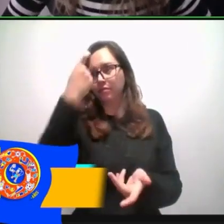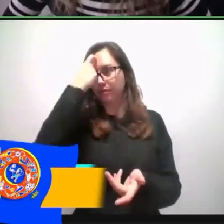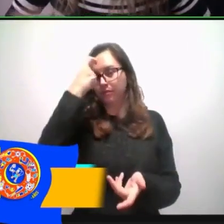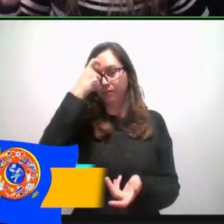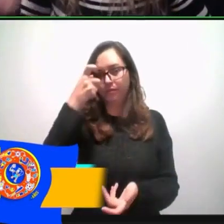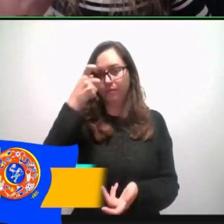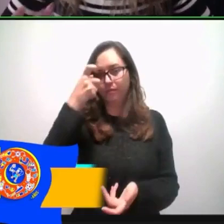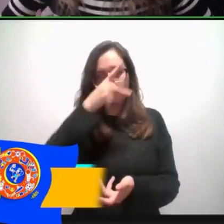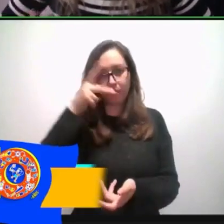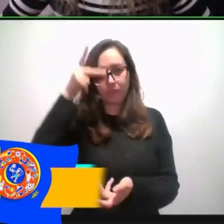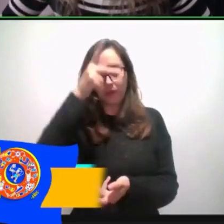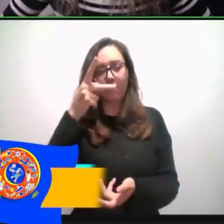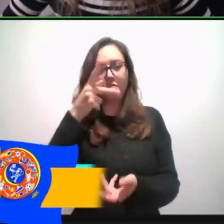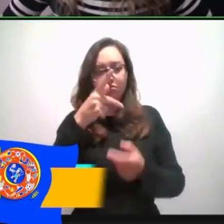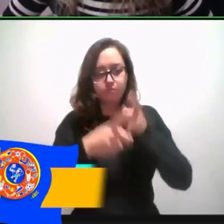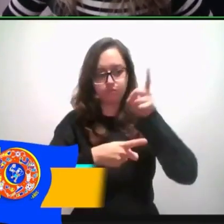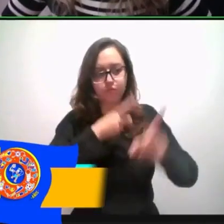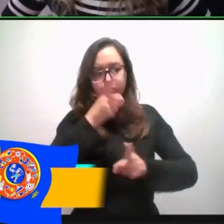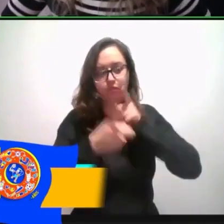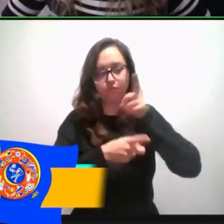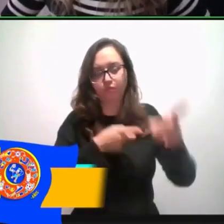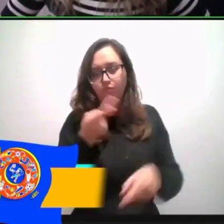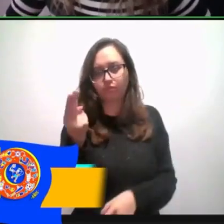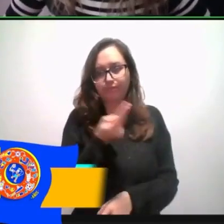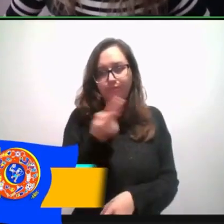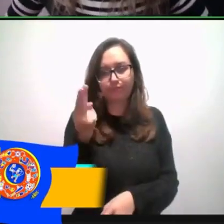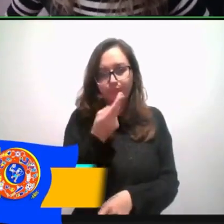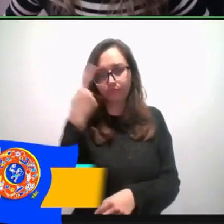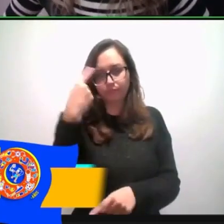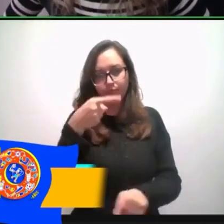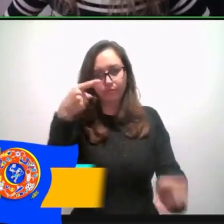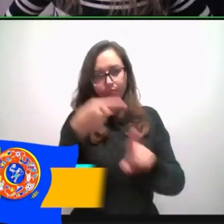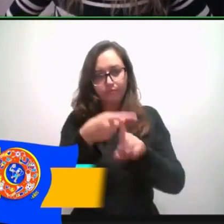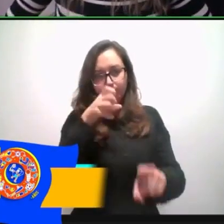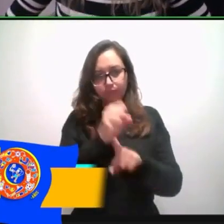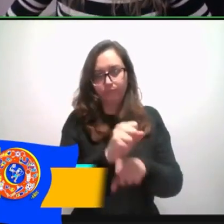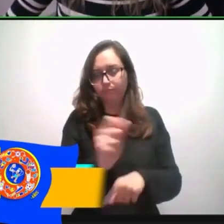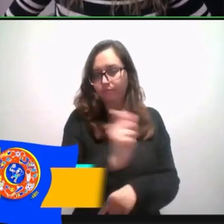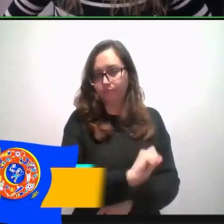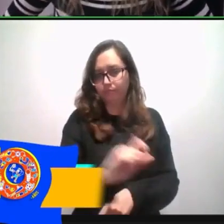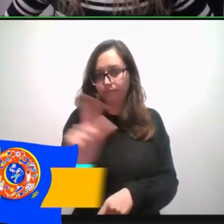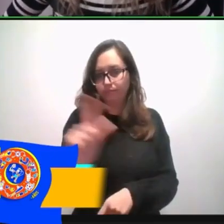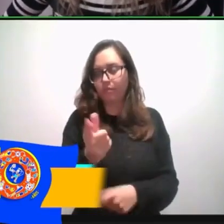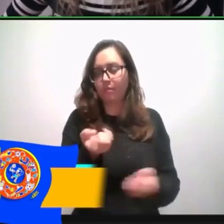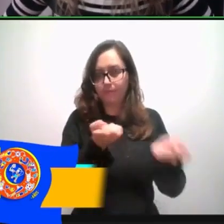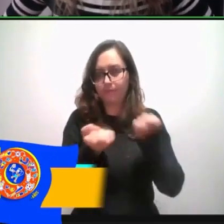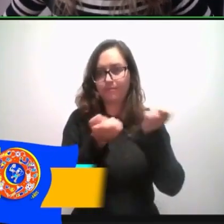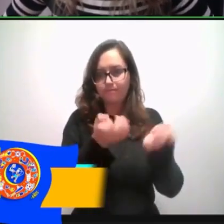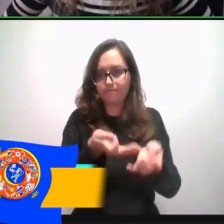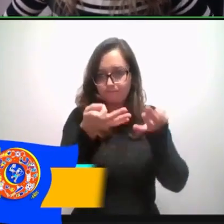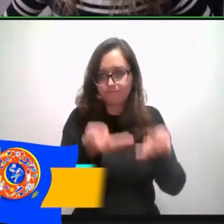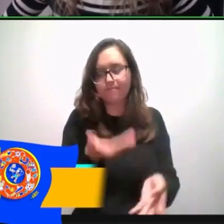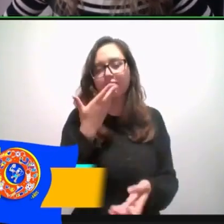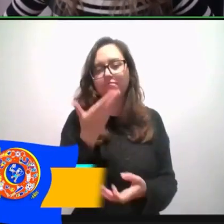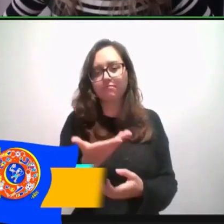ser deportista, para poder lograr tener un alto rendimiento en las diferentes disciplinas. ¿Y cómo es